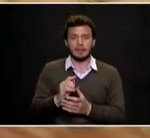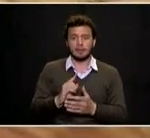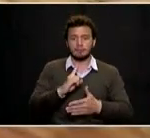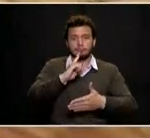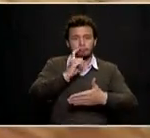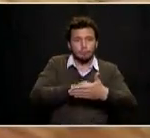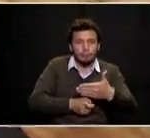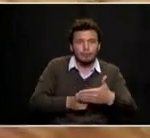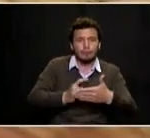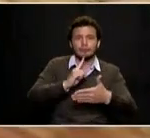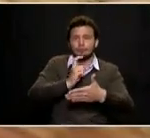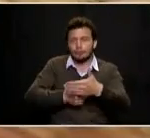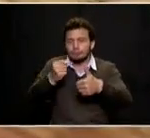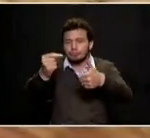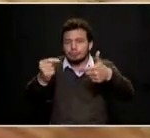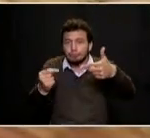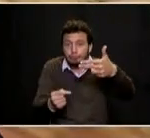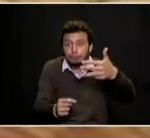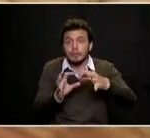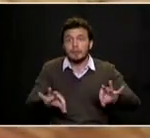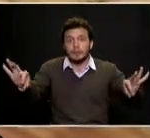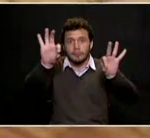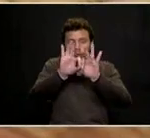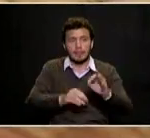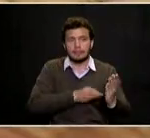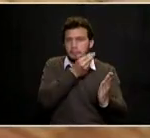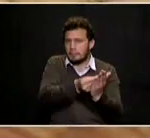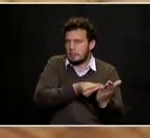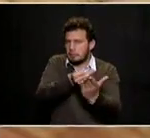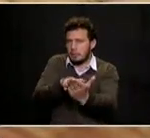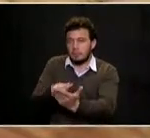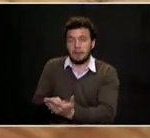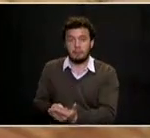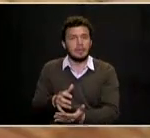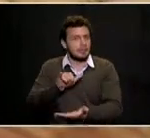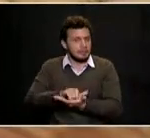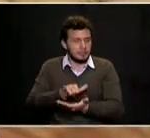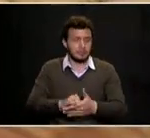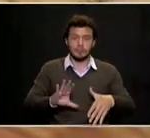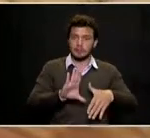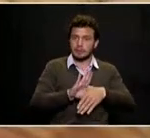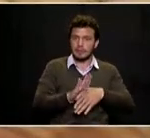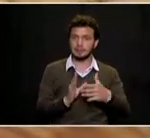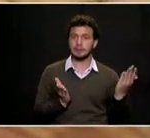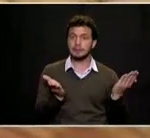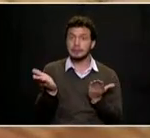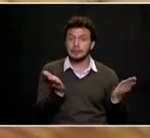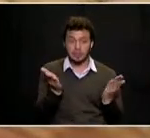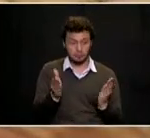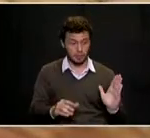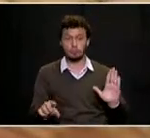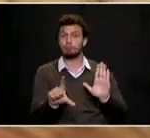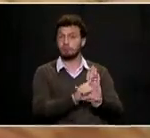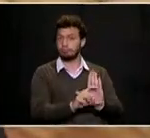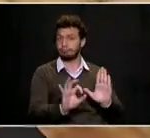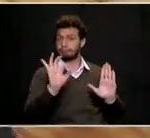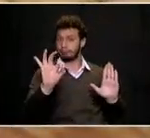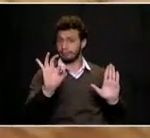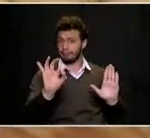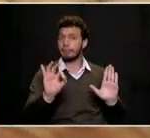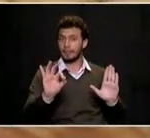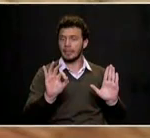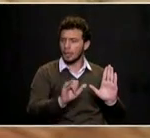tarifas que pone el estado en ultimas operar como operan hoy los taxis que son los que prestan el servicio legal en nuestra ciudad